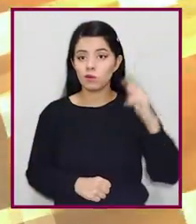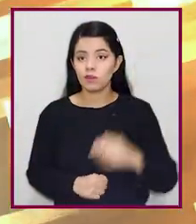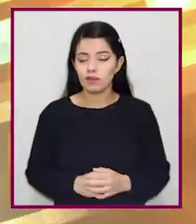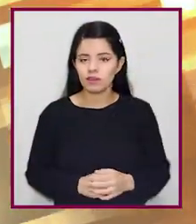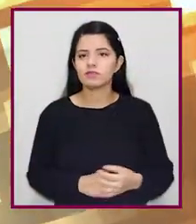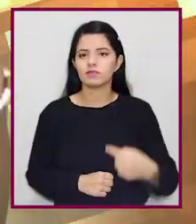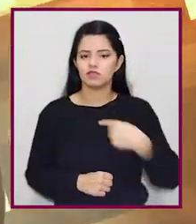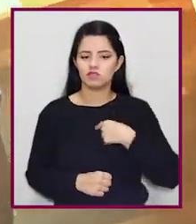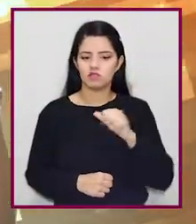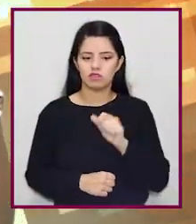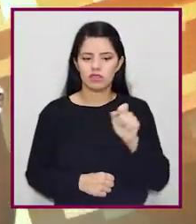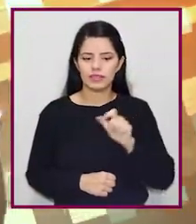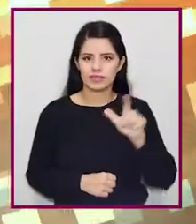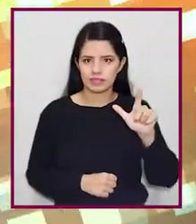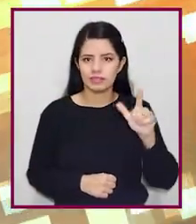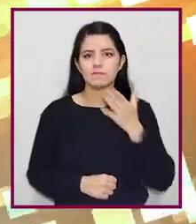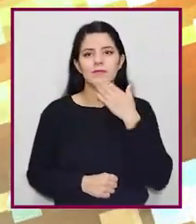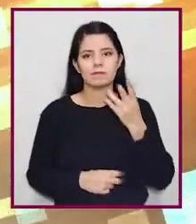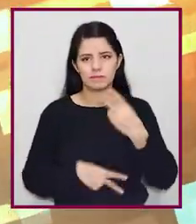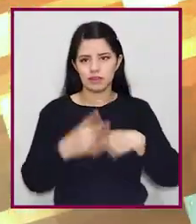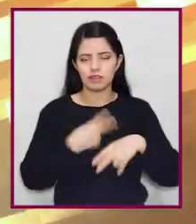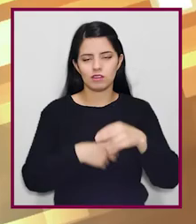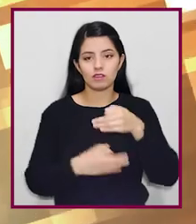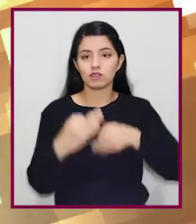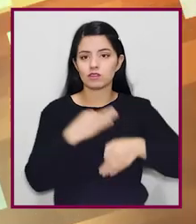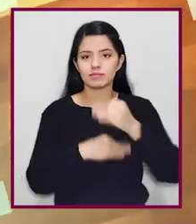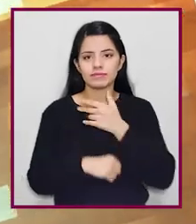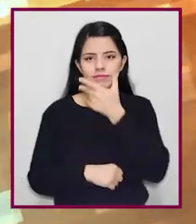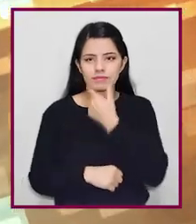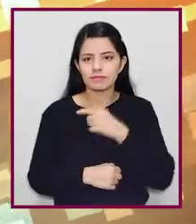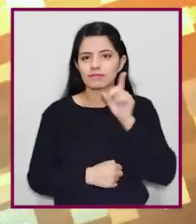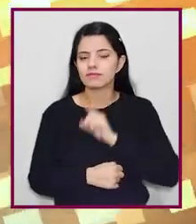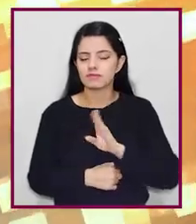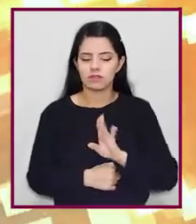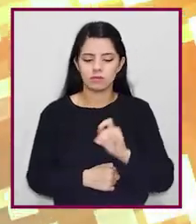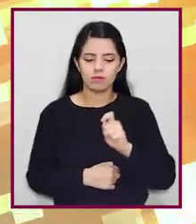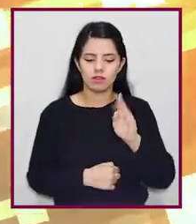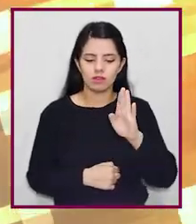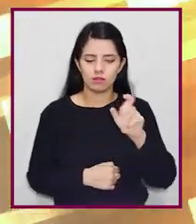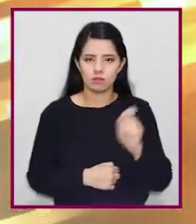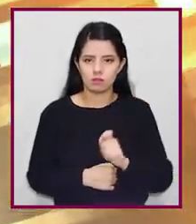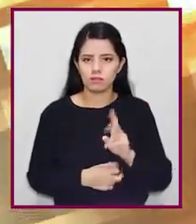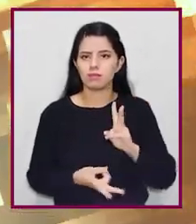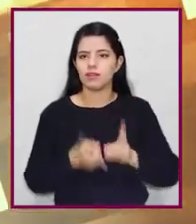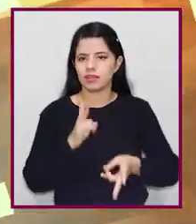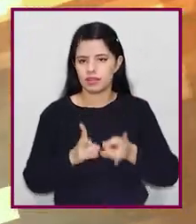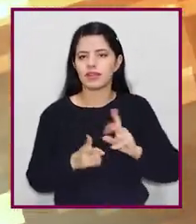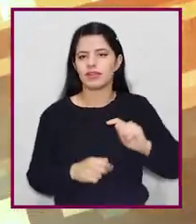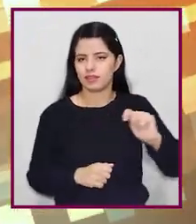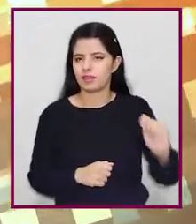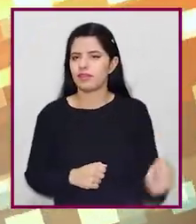Beatboxers, yo soy Axel. Bienvenidos todos y todas a Beatbox, prácticas del